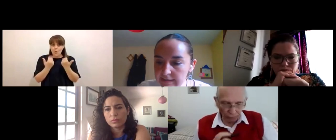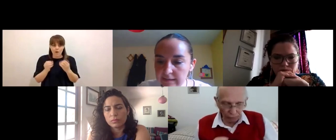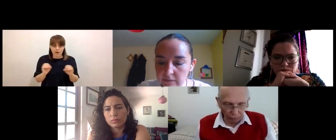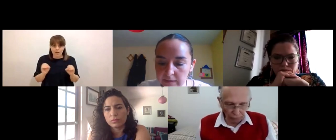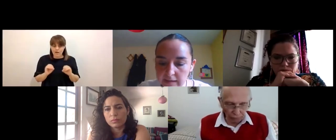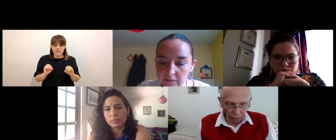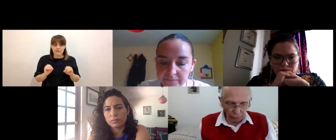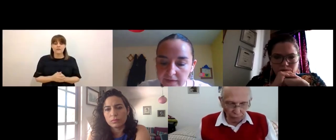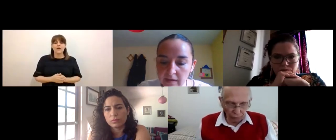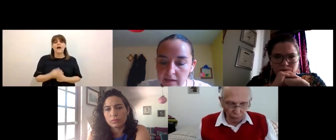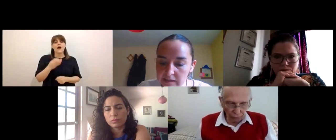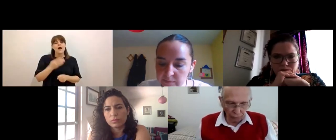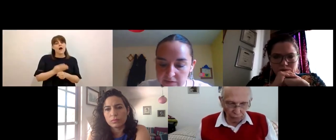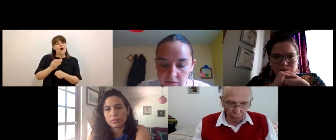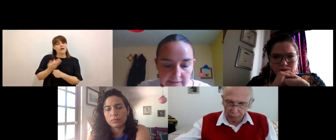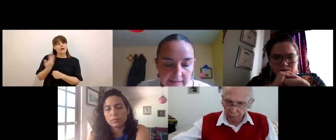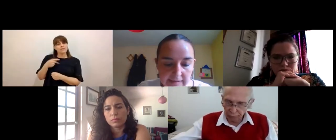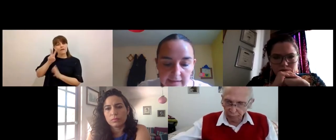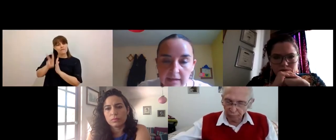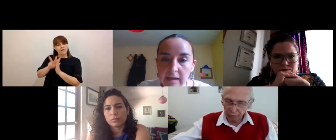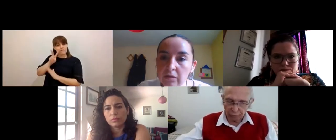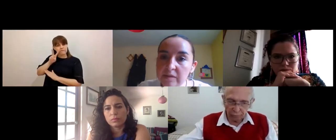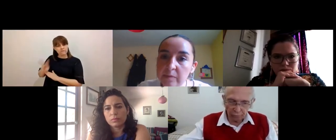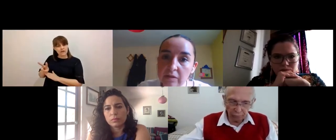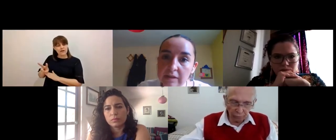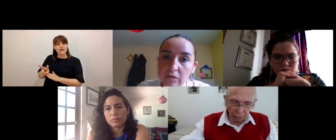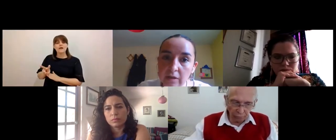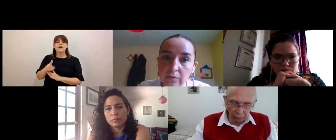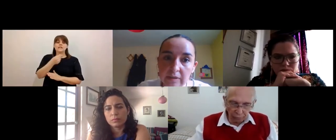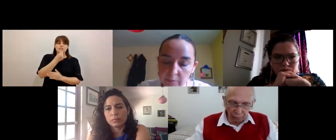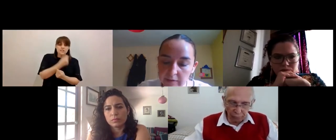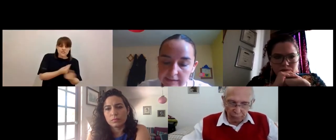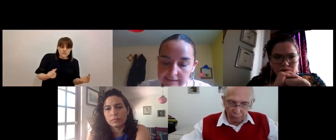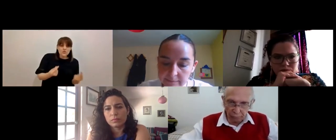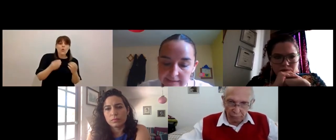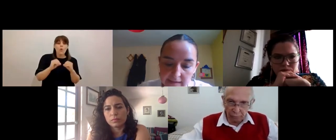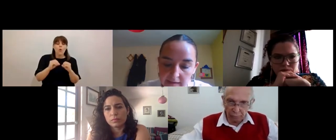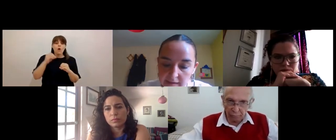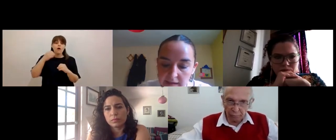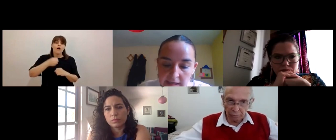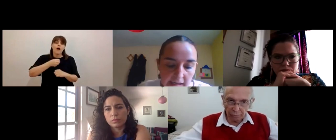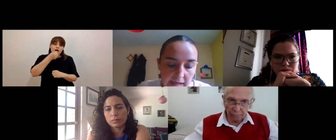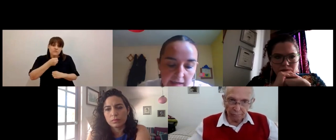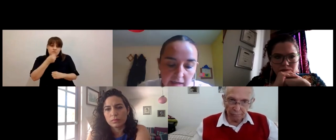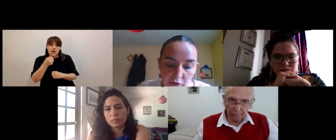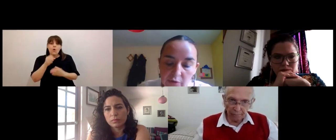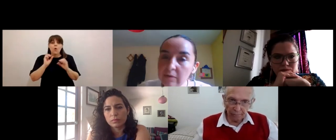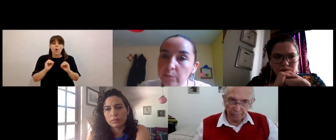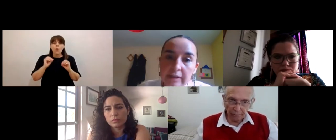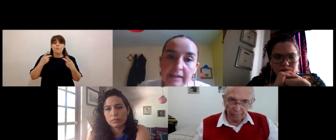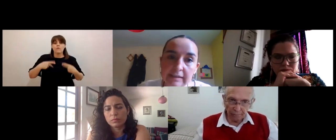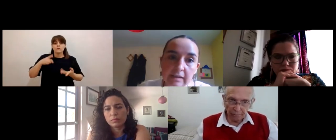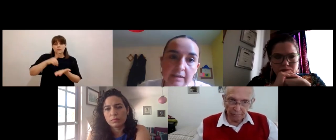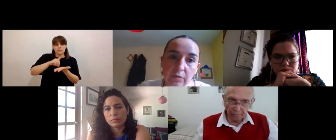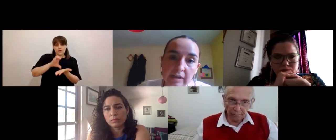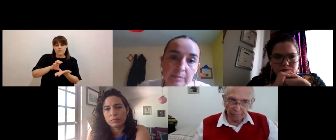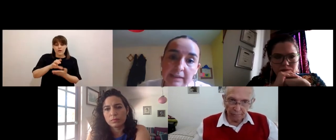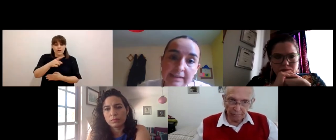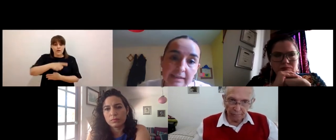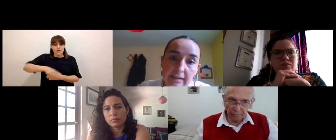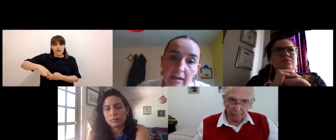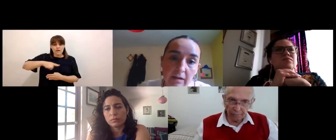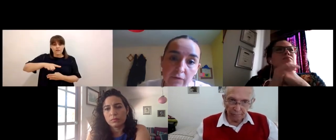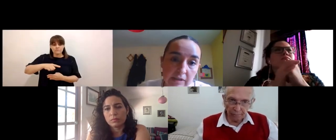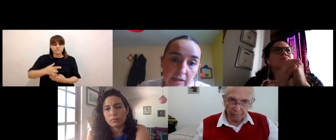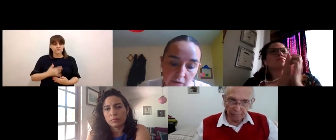ahora en este video las personas de la tercera edad o las personas con algún tipo de discapacidad no pueden estar seguras